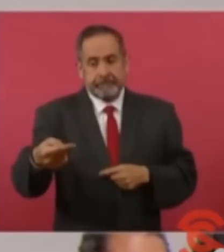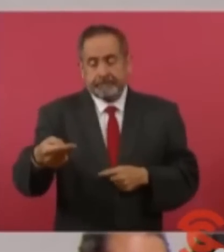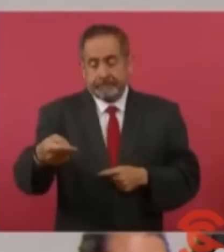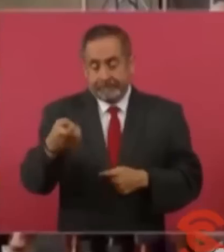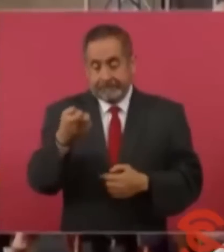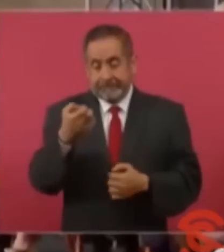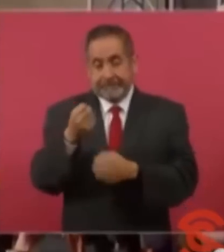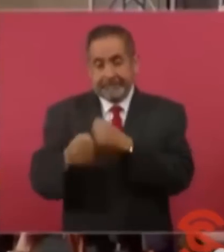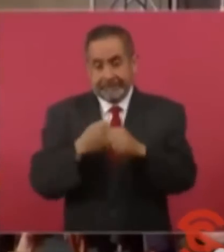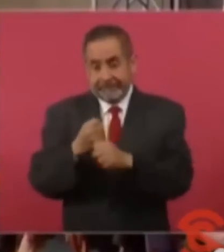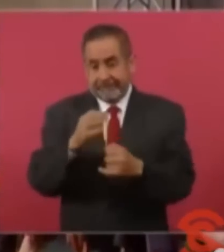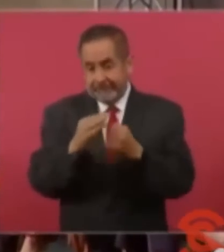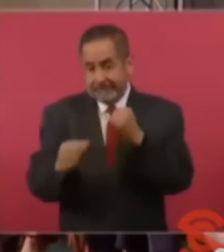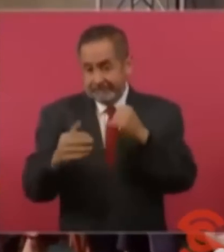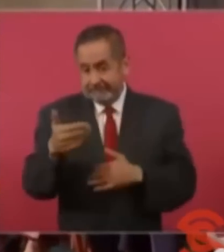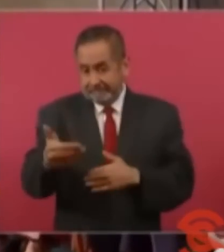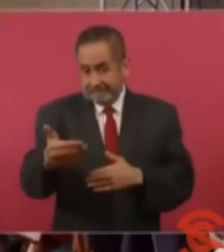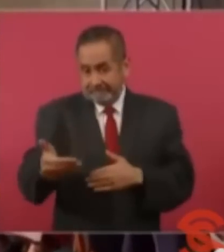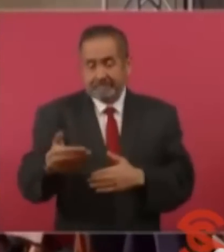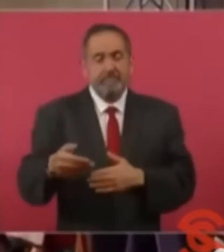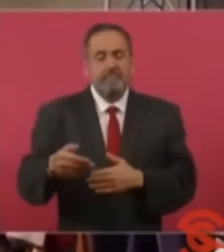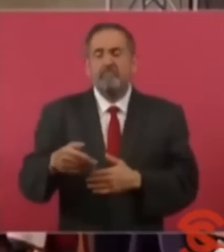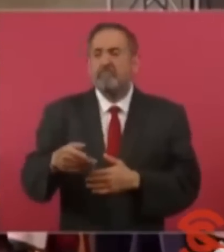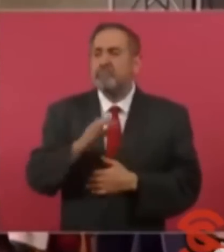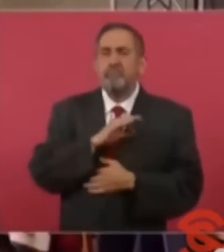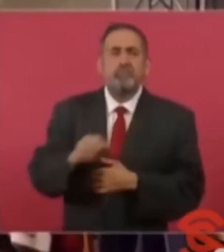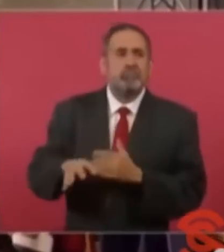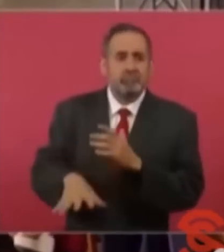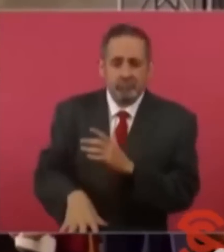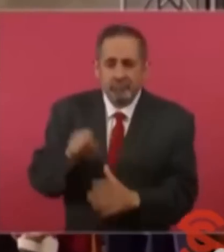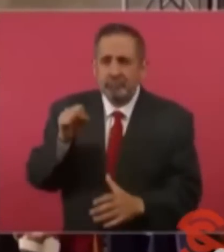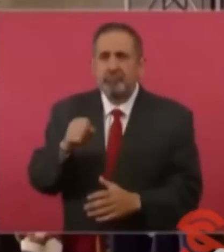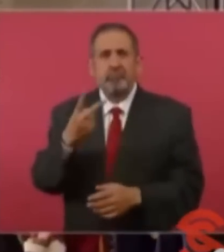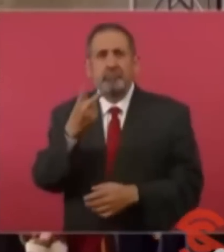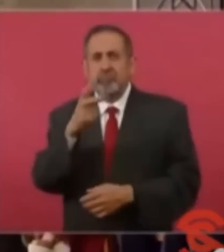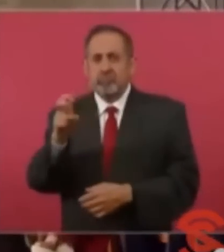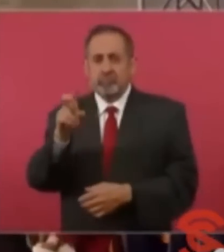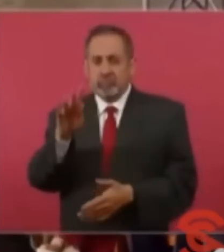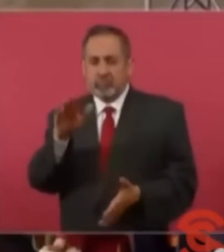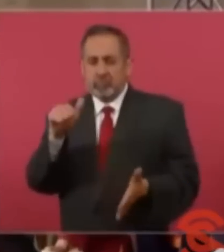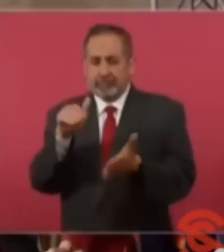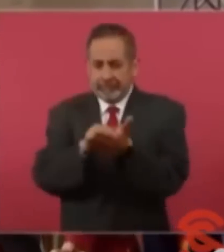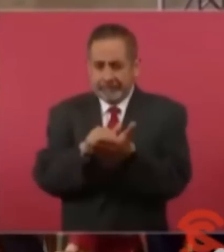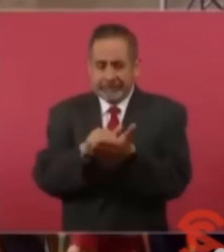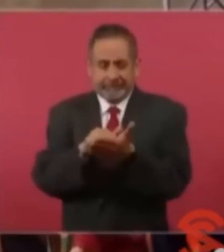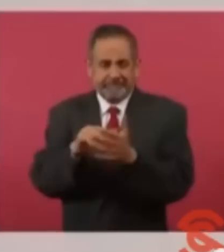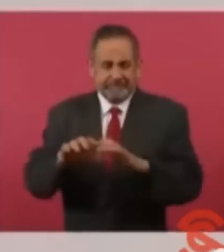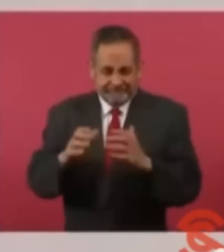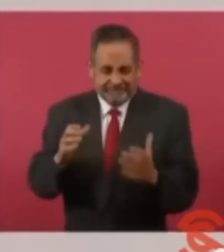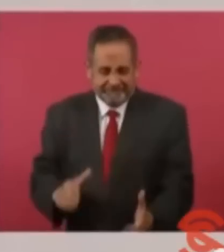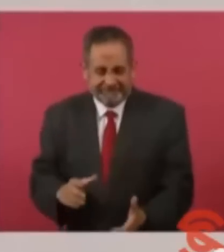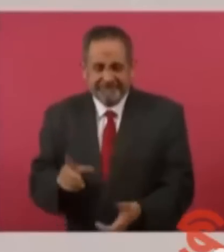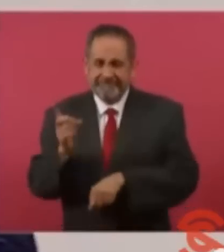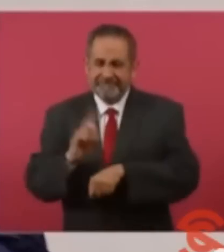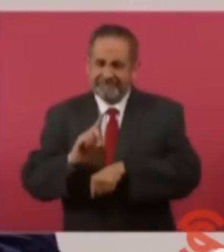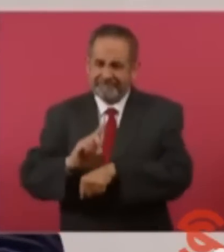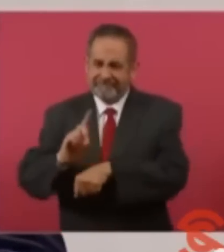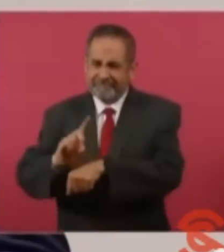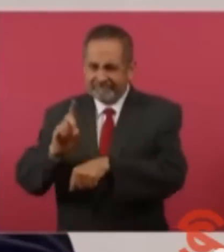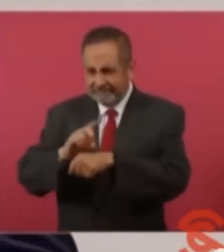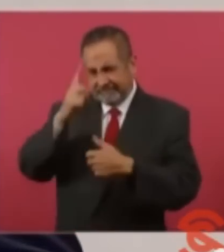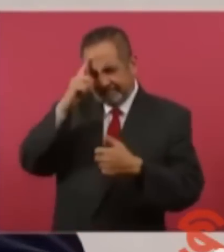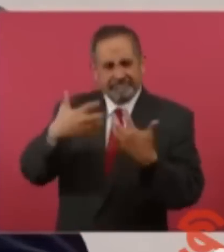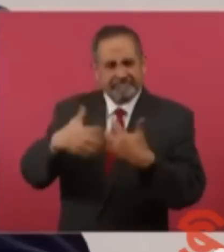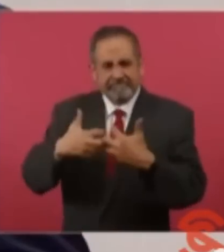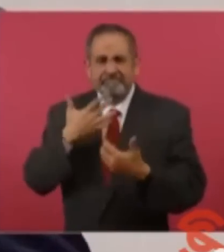año estará produciendo 290,000 barriles diarios de